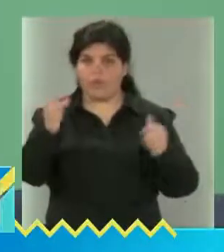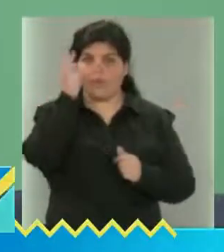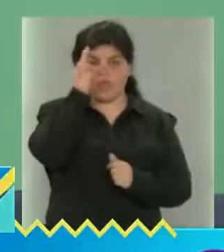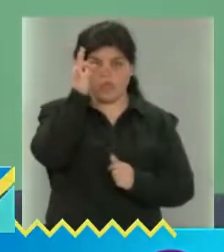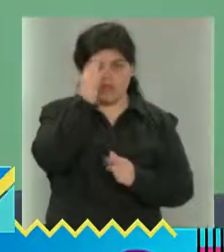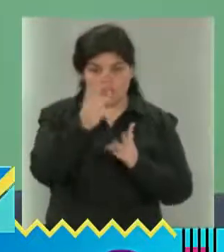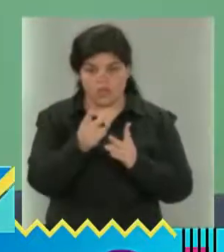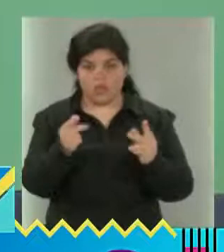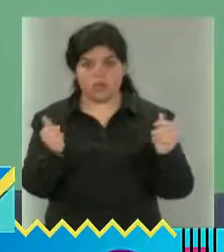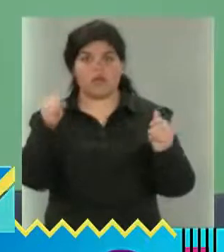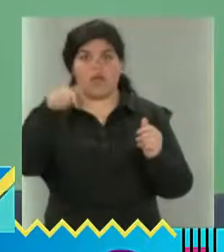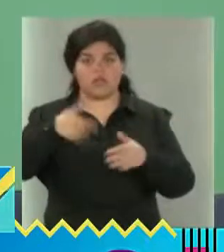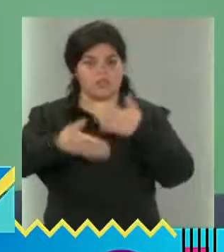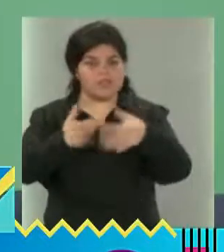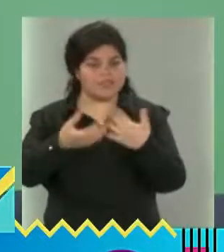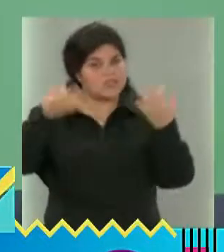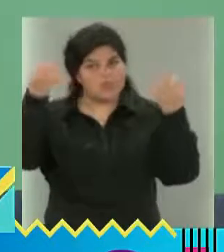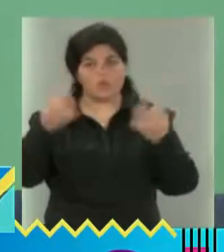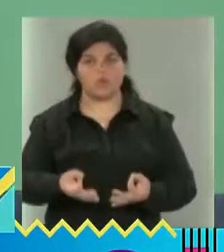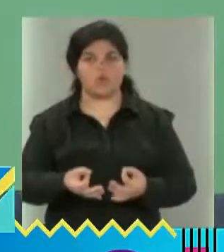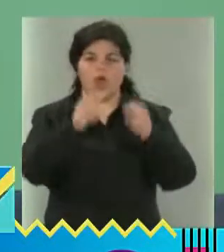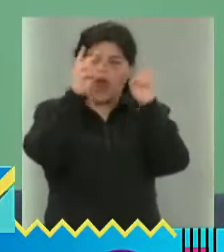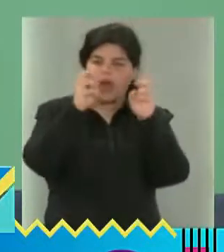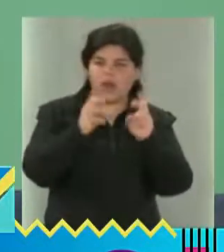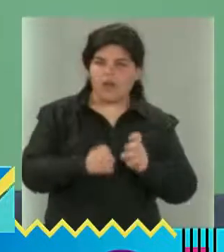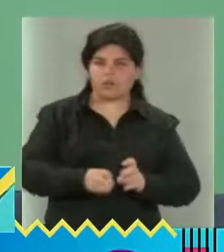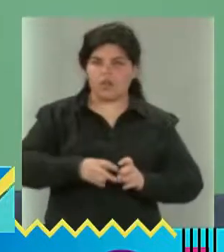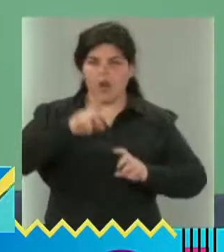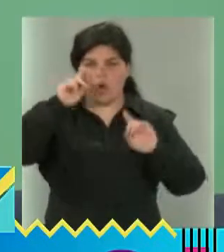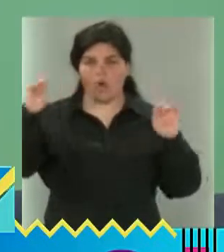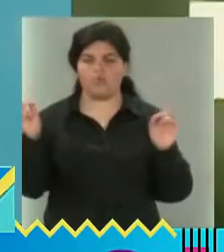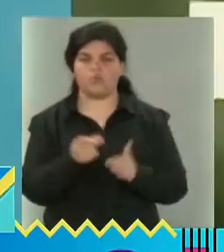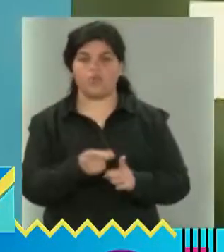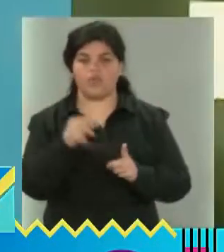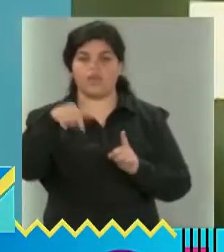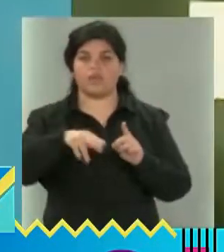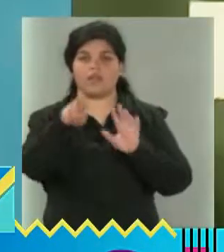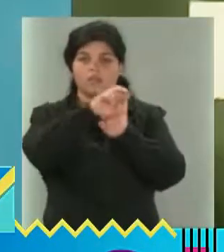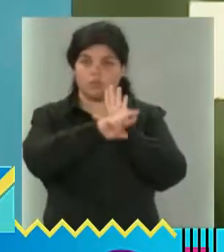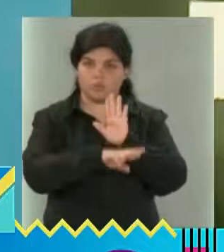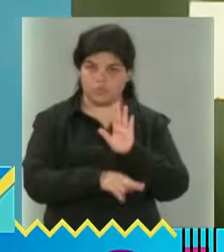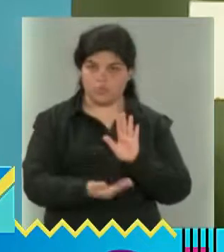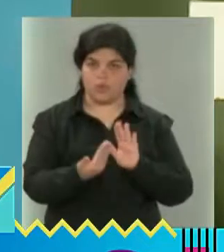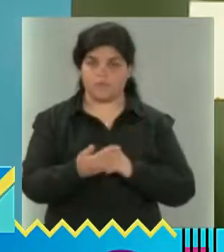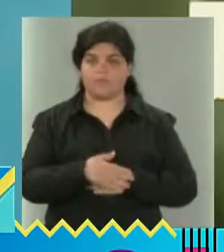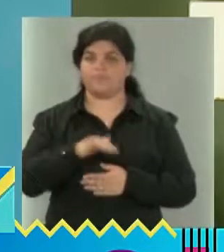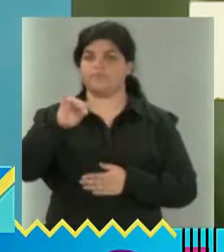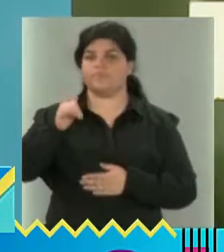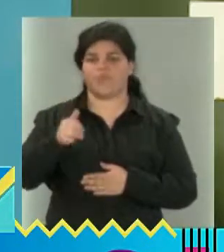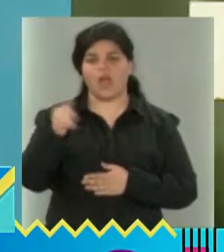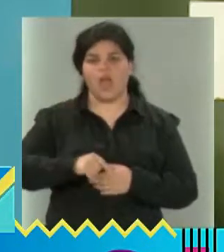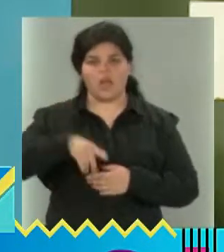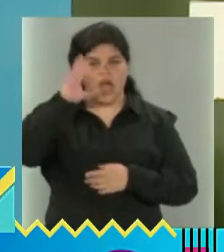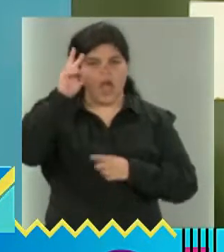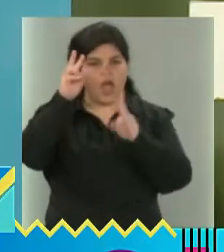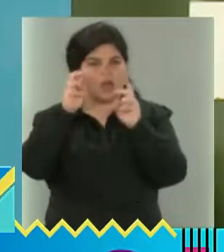que seguramente ya se pueden ir dando análisis y conclusiones de lo que ha sido esta resolución. Exactamente, vamos a retomar eso. Sí, bueno, ¿cuál es el balance que se puede hacer de